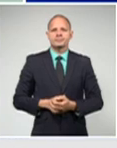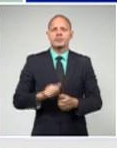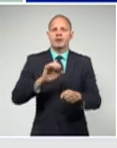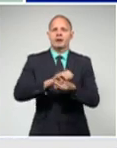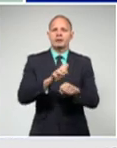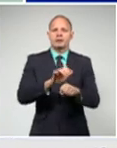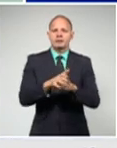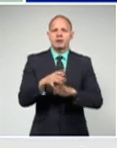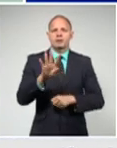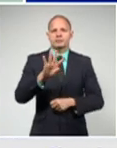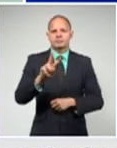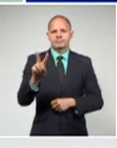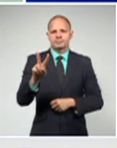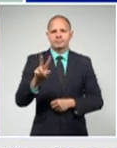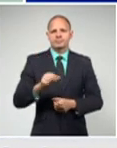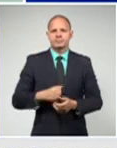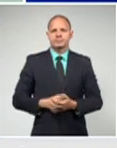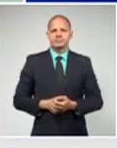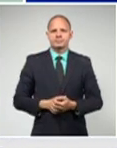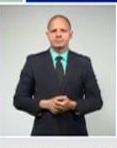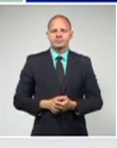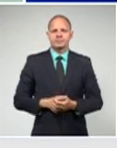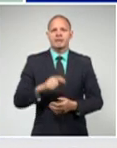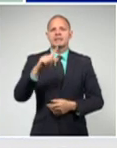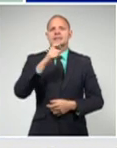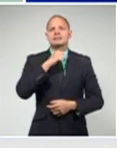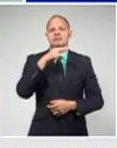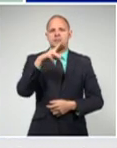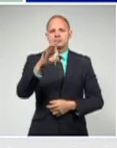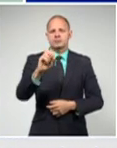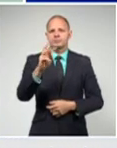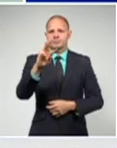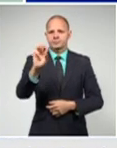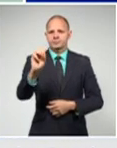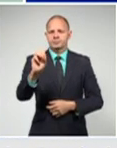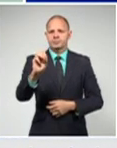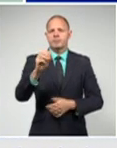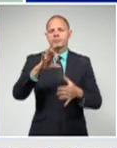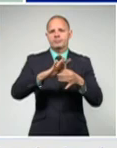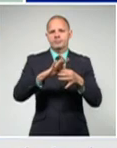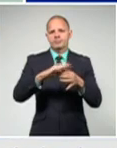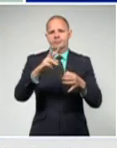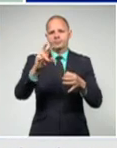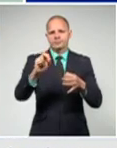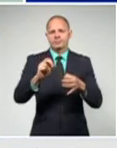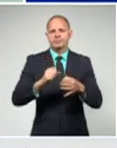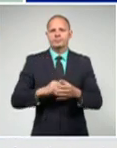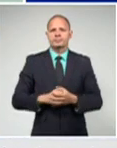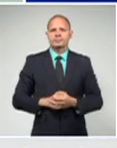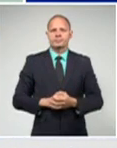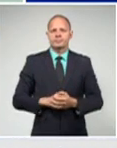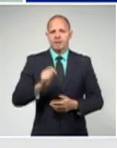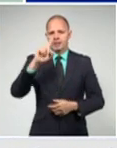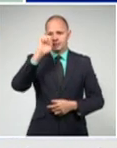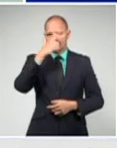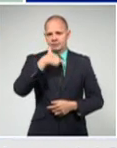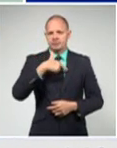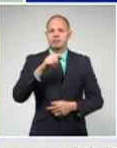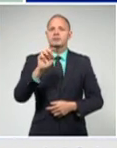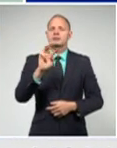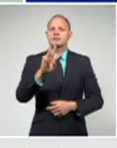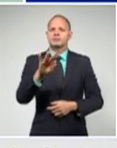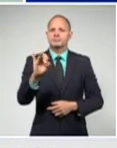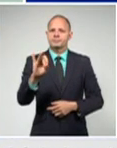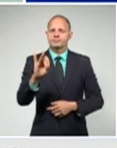Naranjo 42, Cerro con 30, Juanabacoa con 20, La Lisa 37, 10